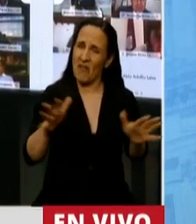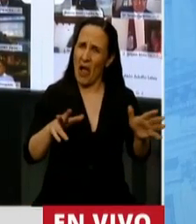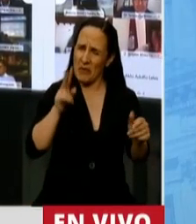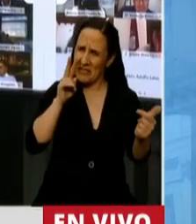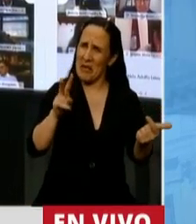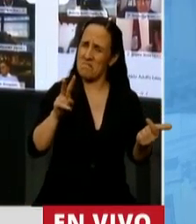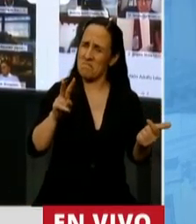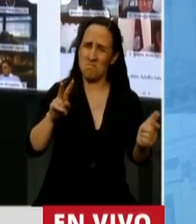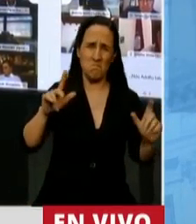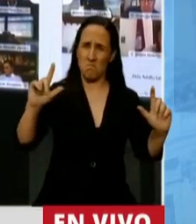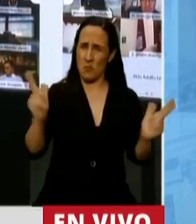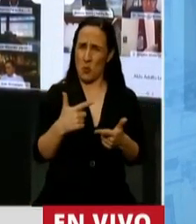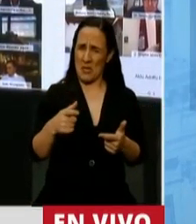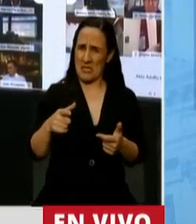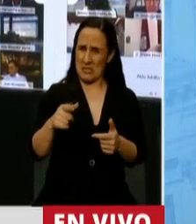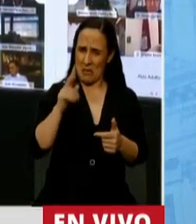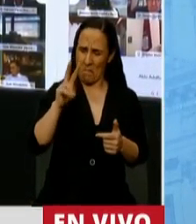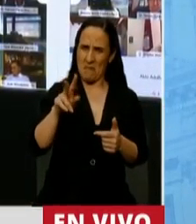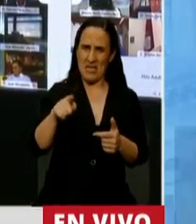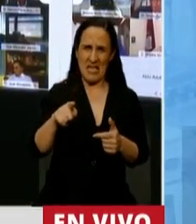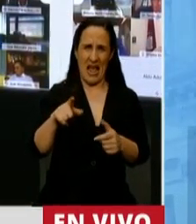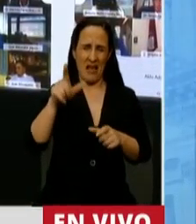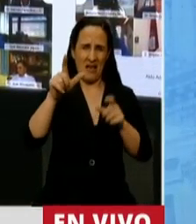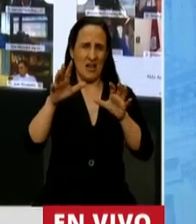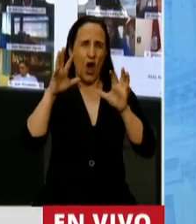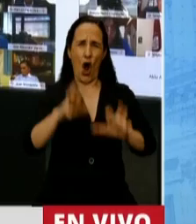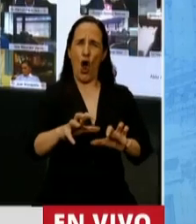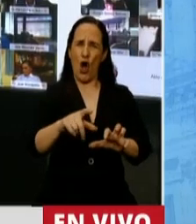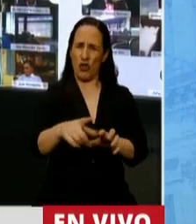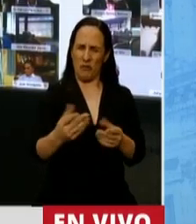entender el odio que tiene en esta persona.